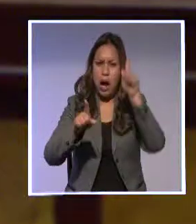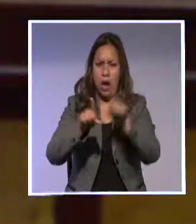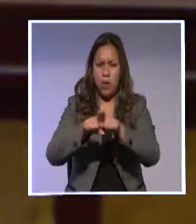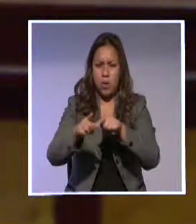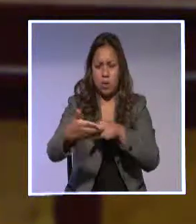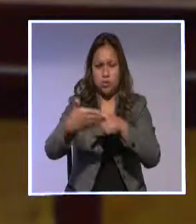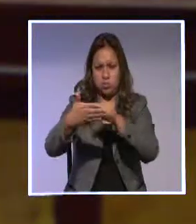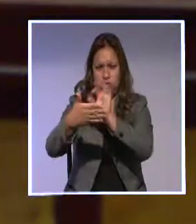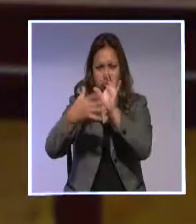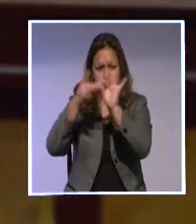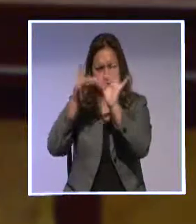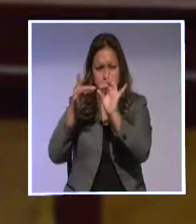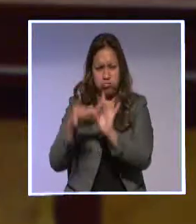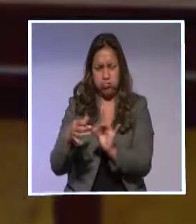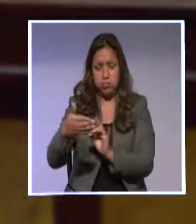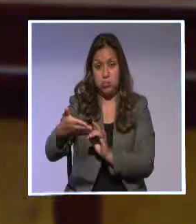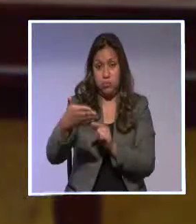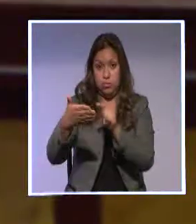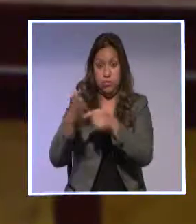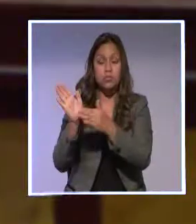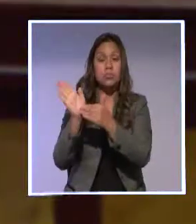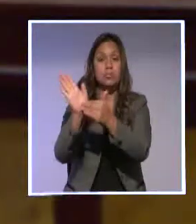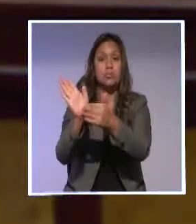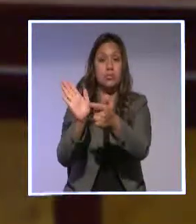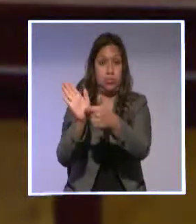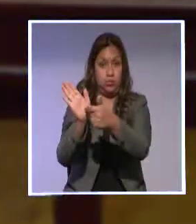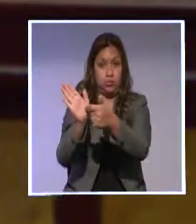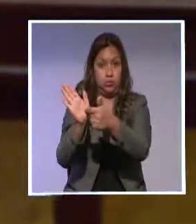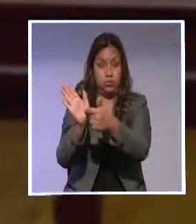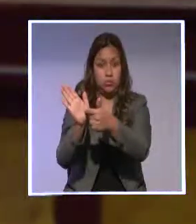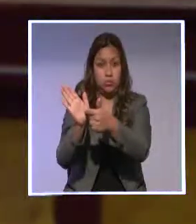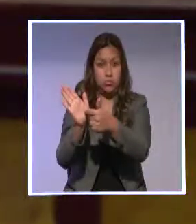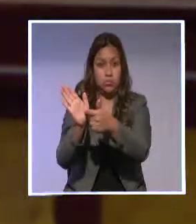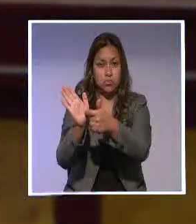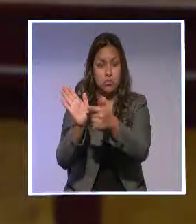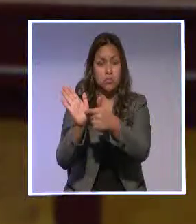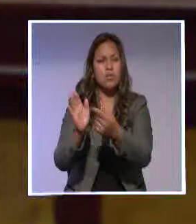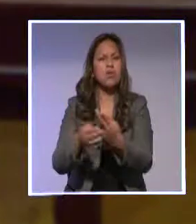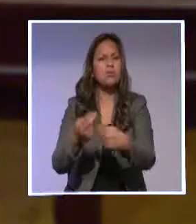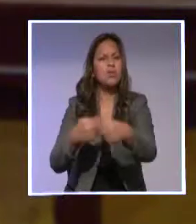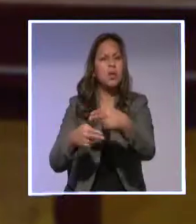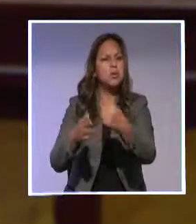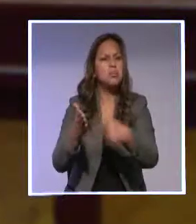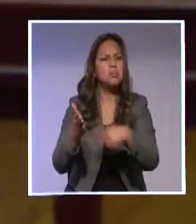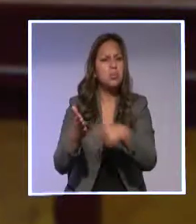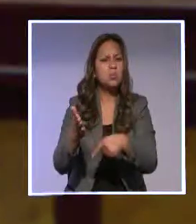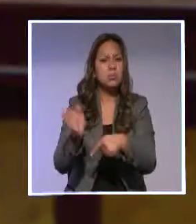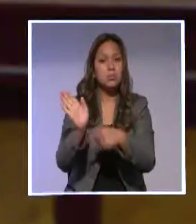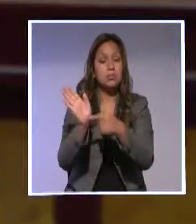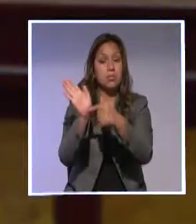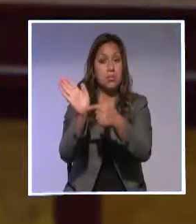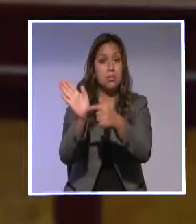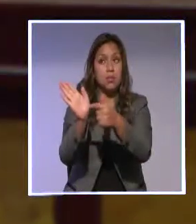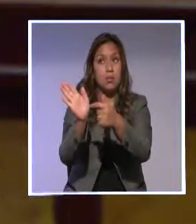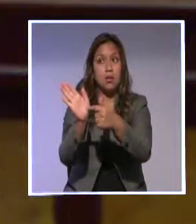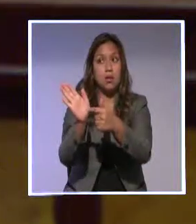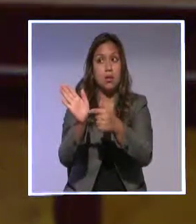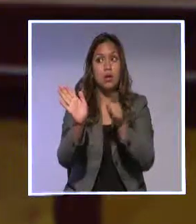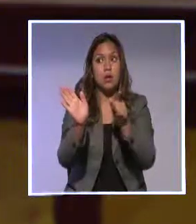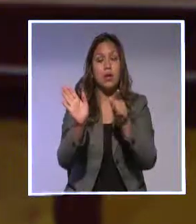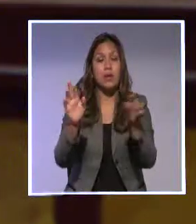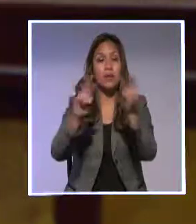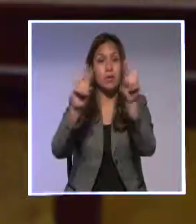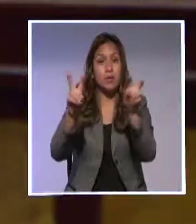único que se que se logró en estas en esta en estas negociaciones es que no se realicen las subestaciones eléctricas